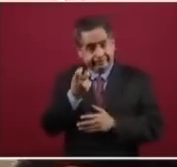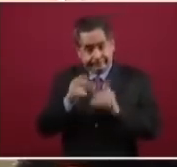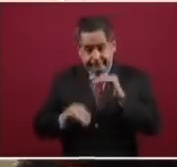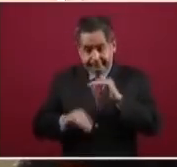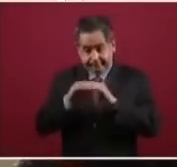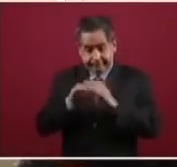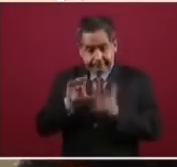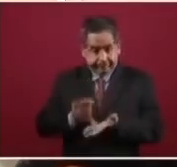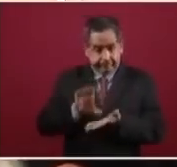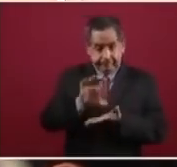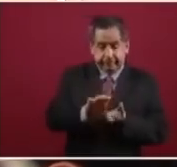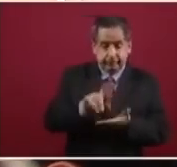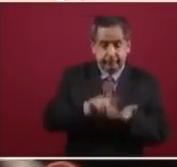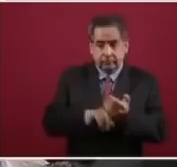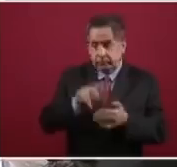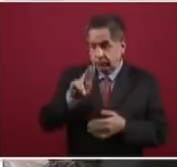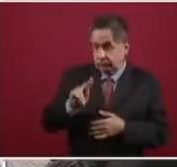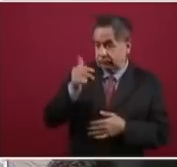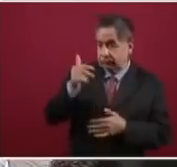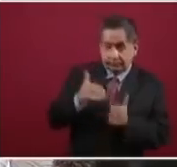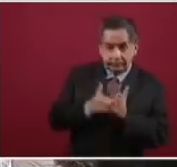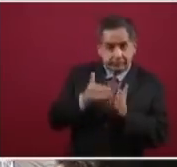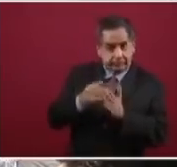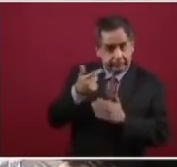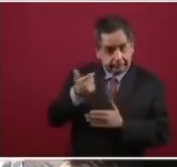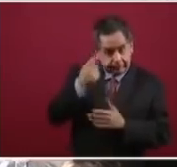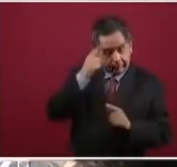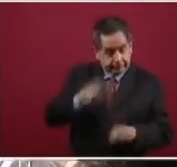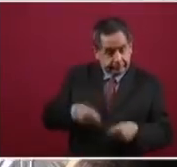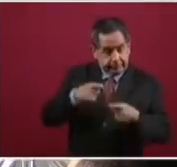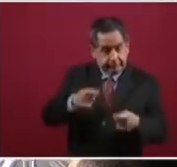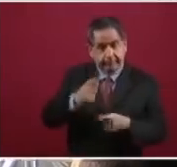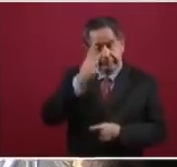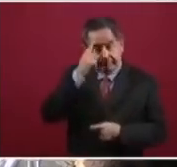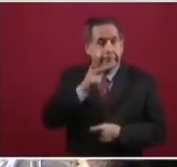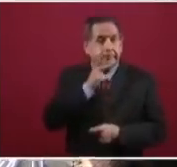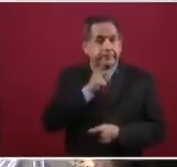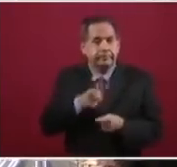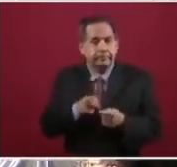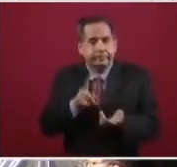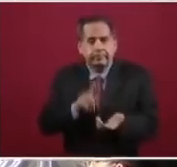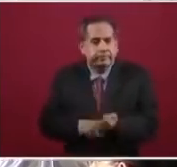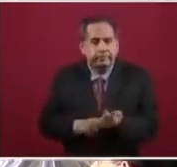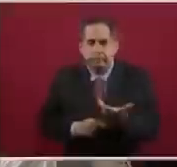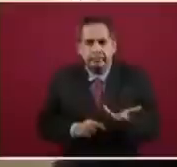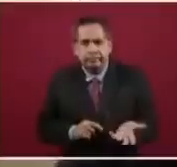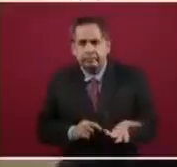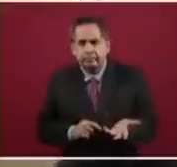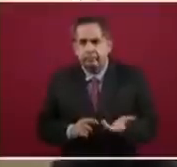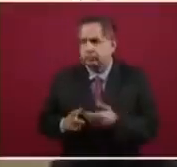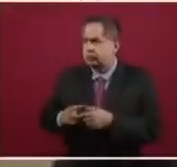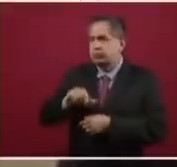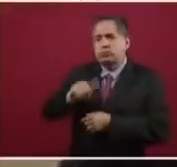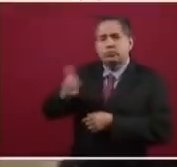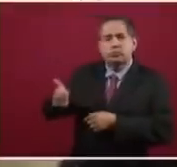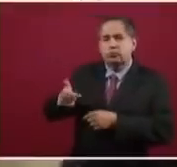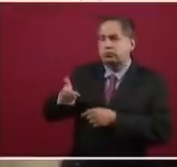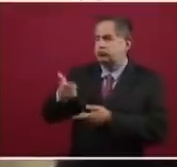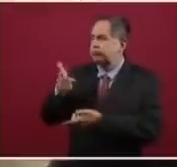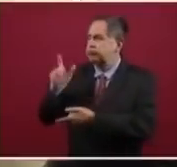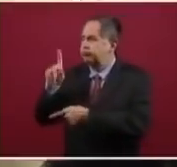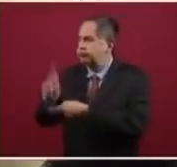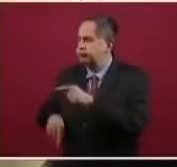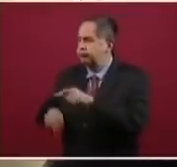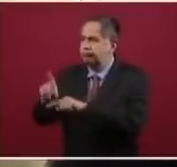para destinar los 86 mil millones de pesos para para pemex y esto que implicó en cuanto a recortes a sectores